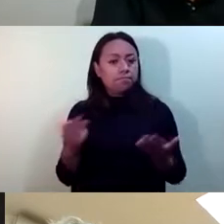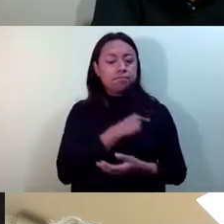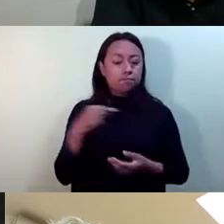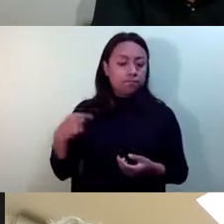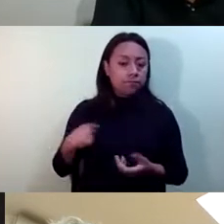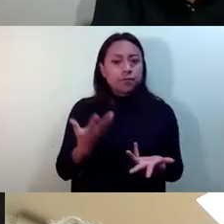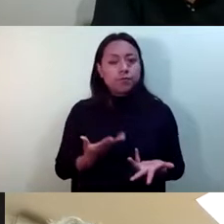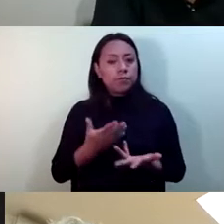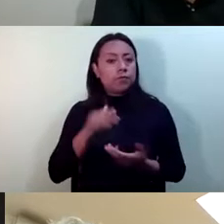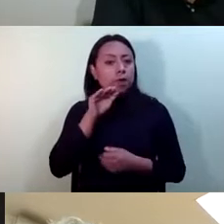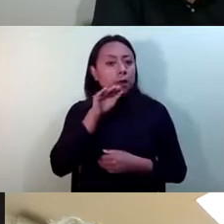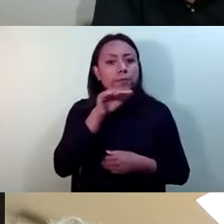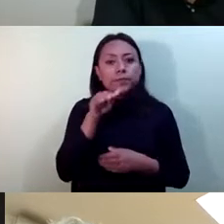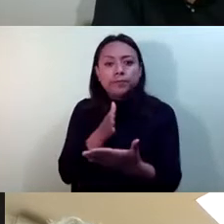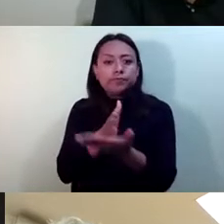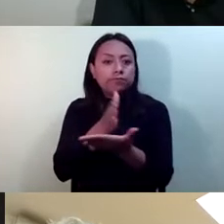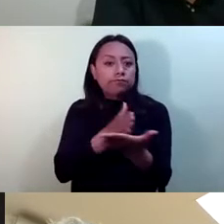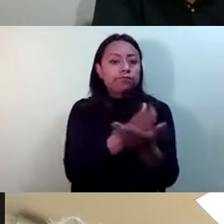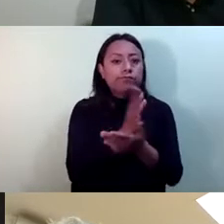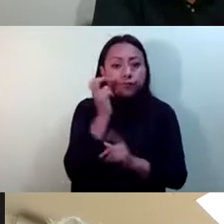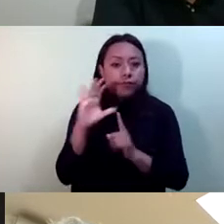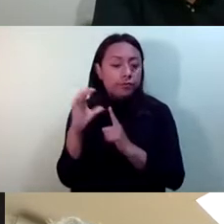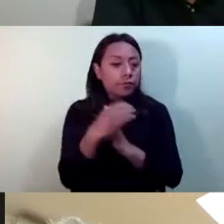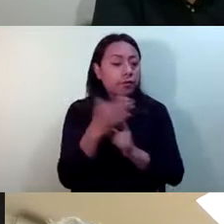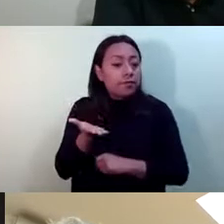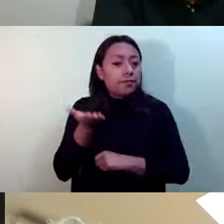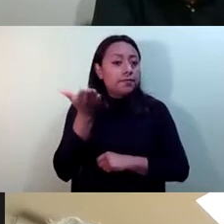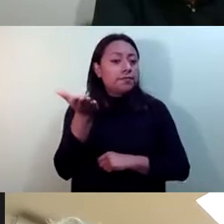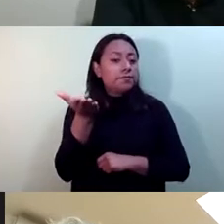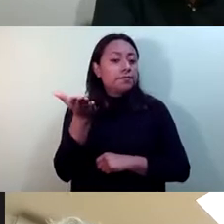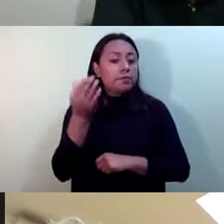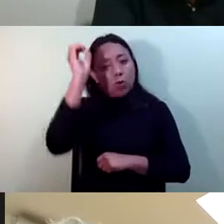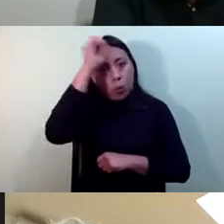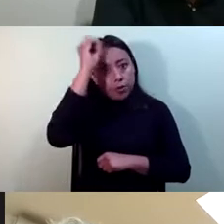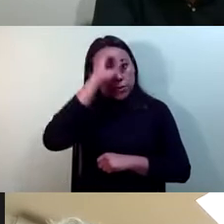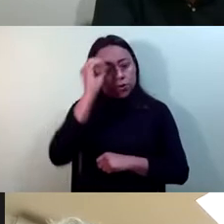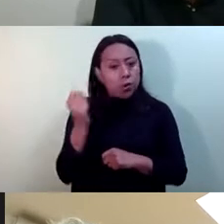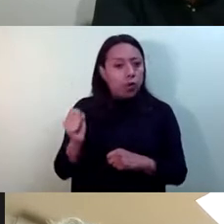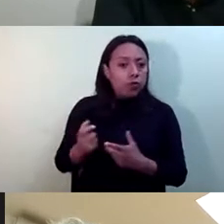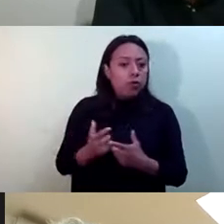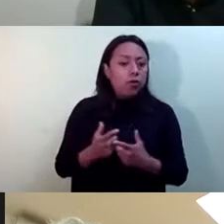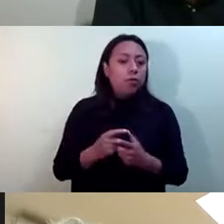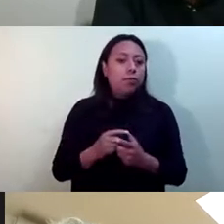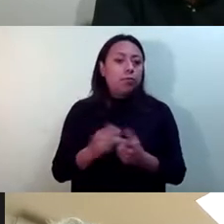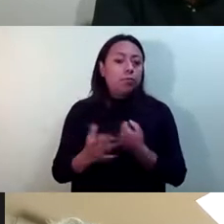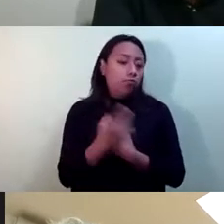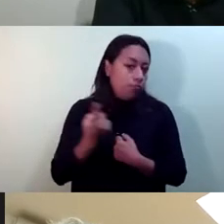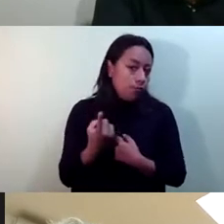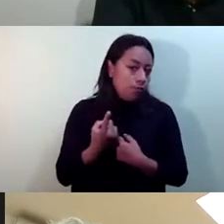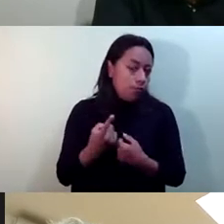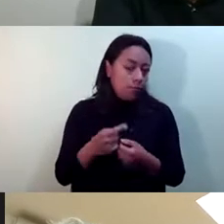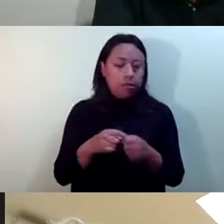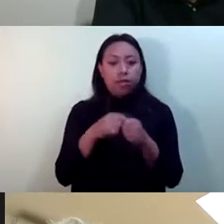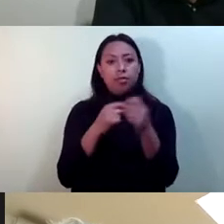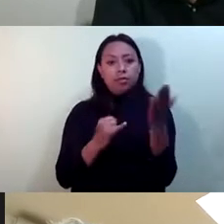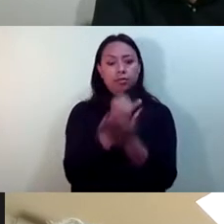por qué acudir en esta comisión a solicitar opinión alguna cuando el cuerpo de